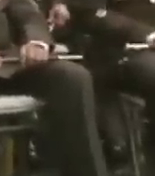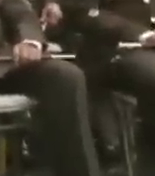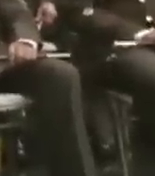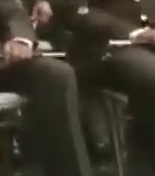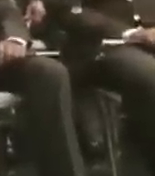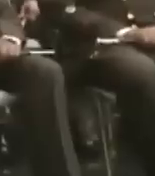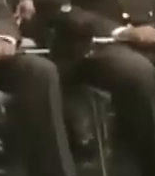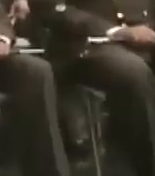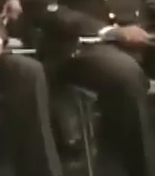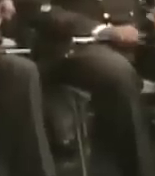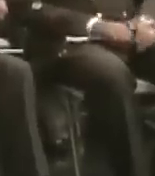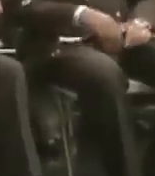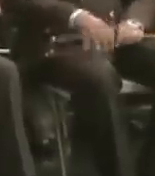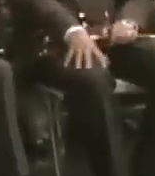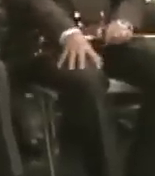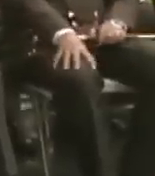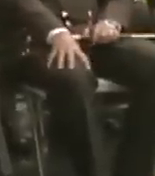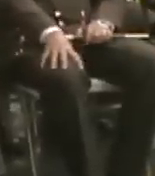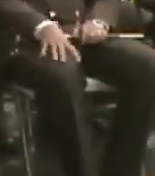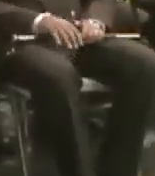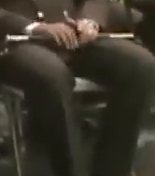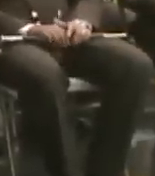Lectura de la resolución.